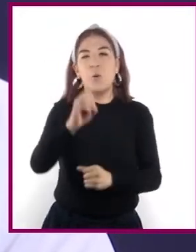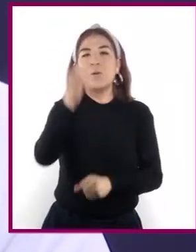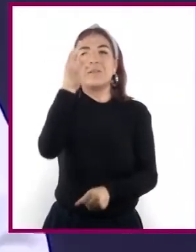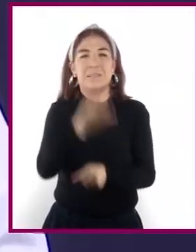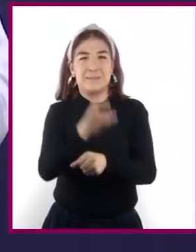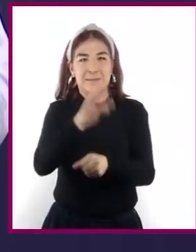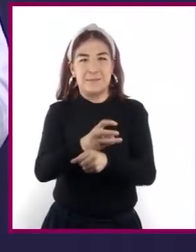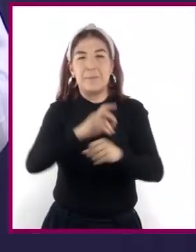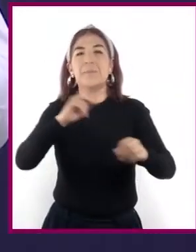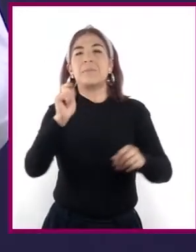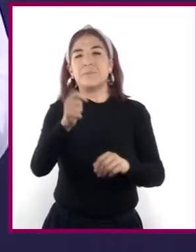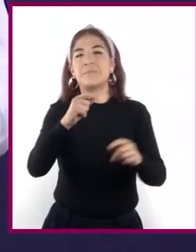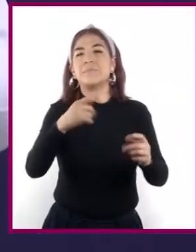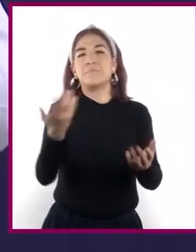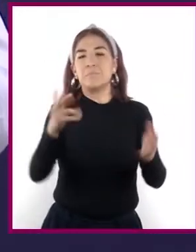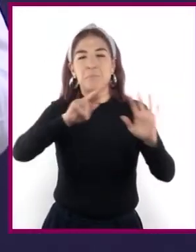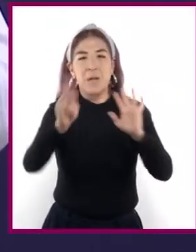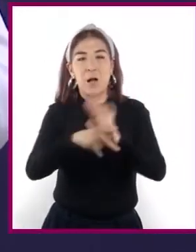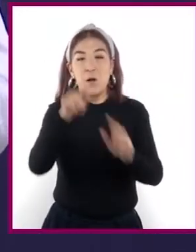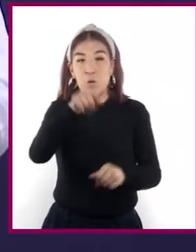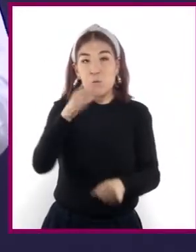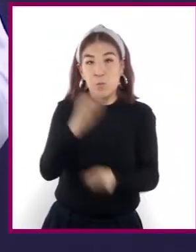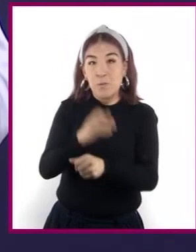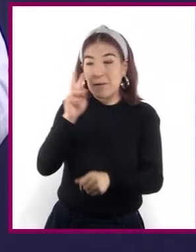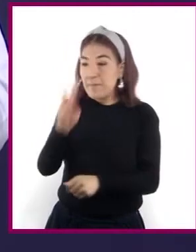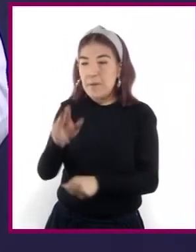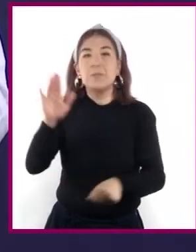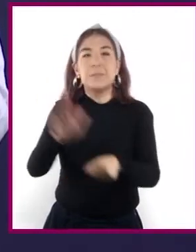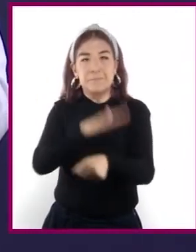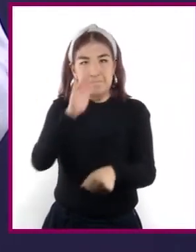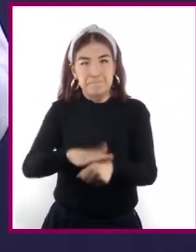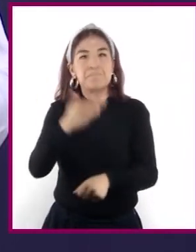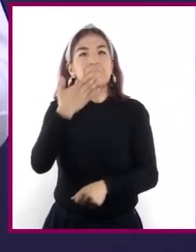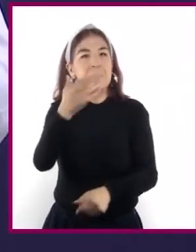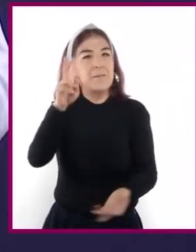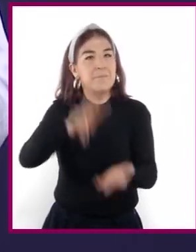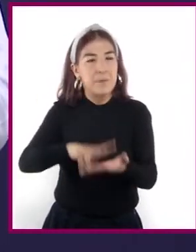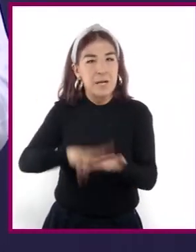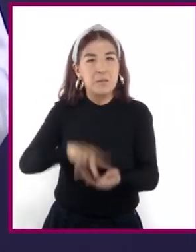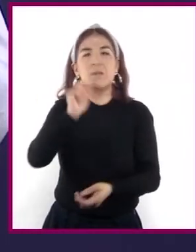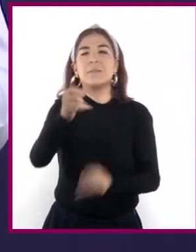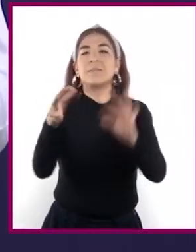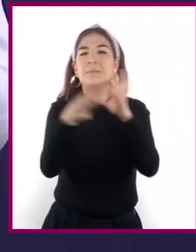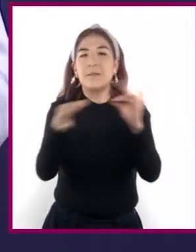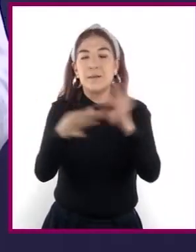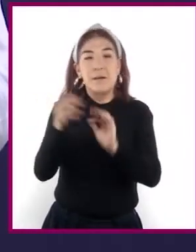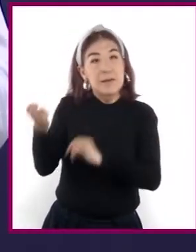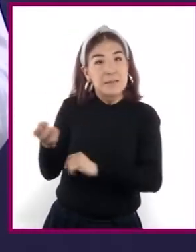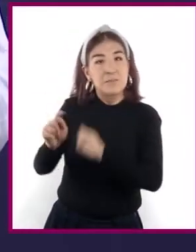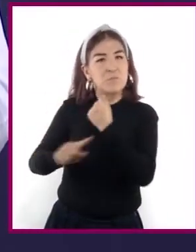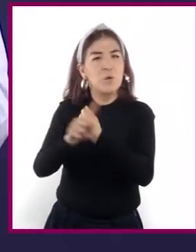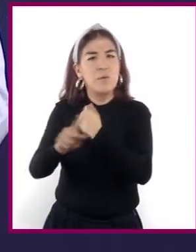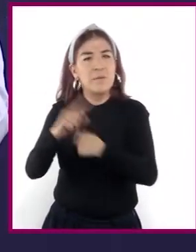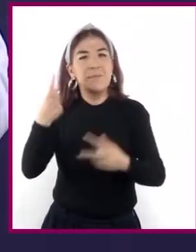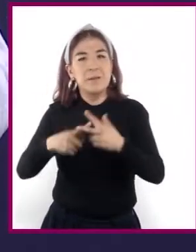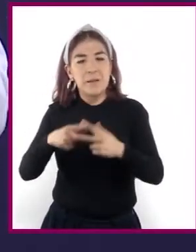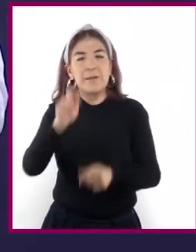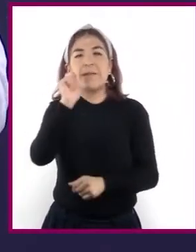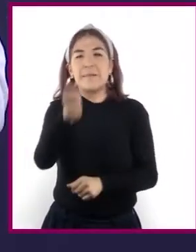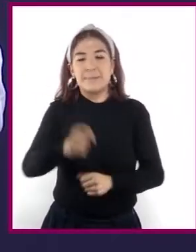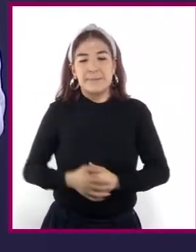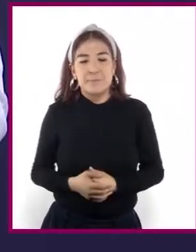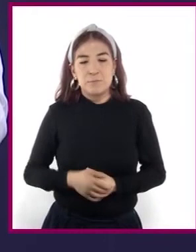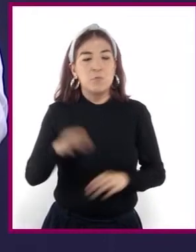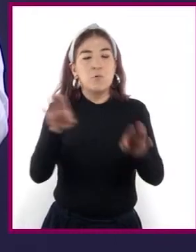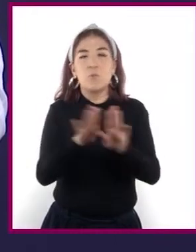parte. Dado que se cumplen las dos condiciones anteriores, podemos afirmar que esta situación corresponde a